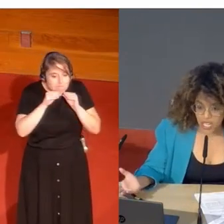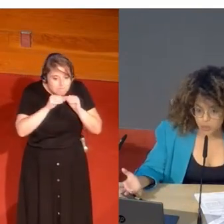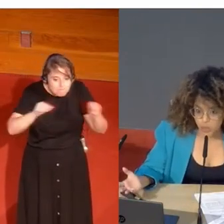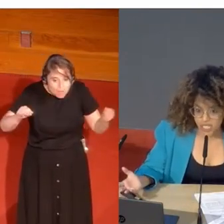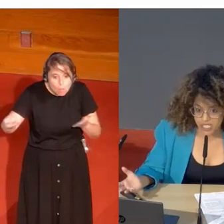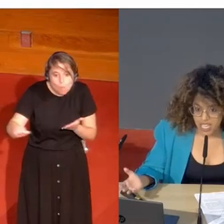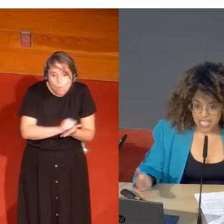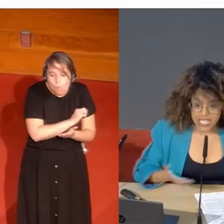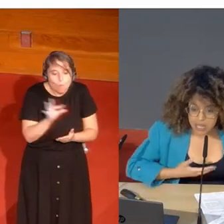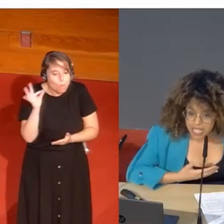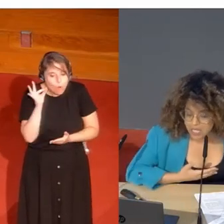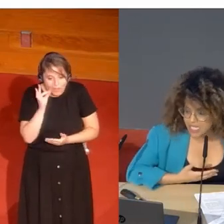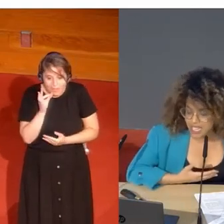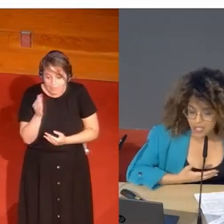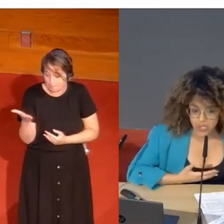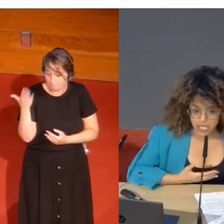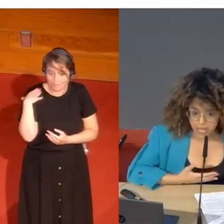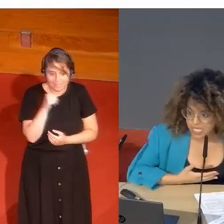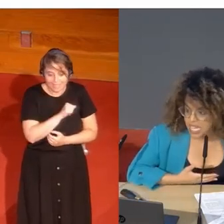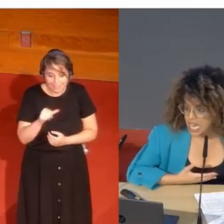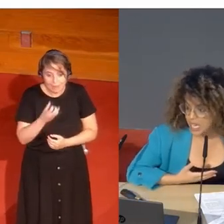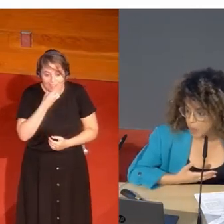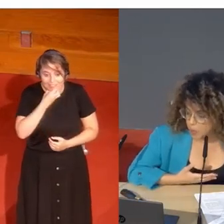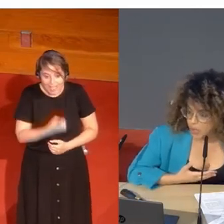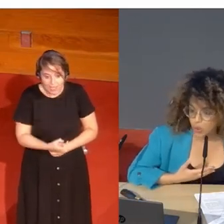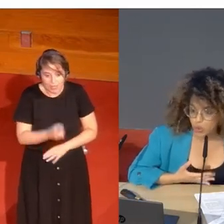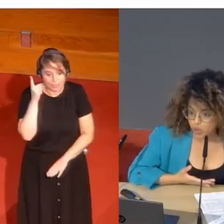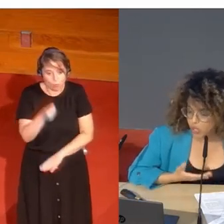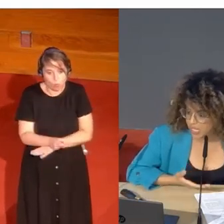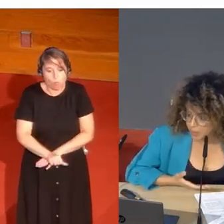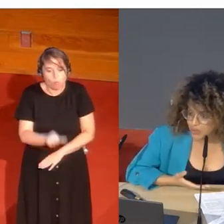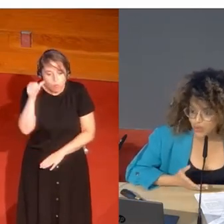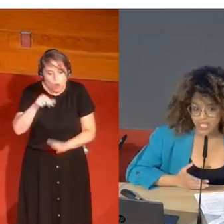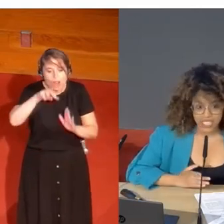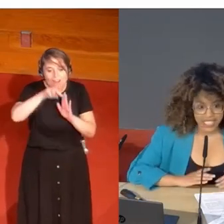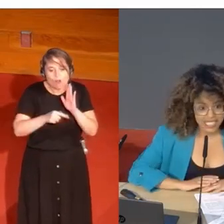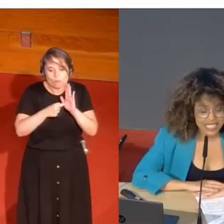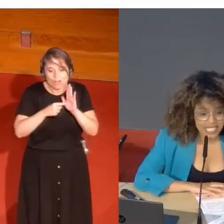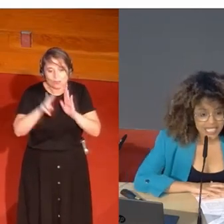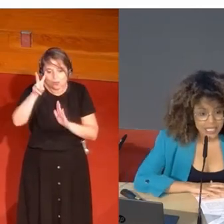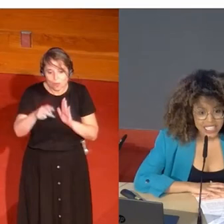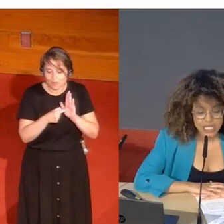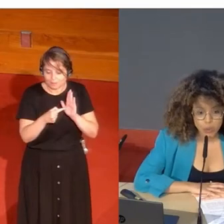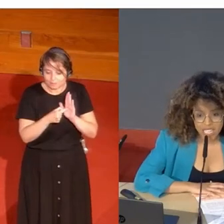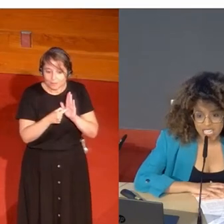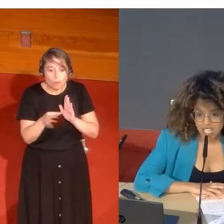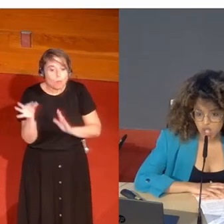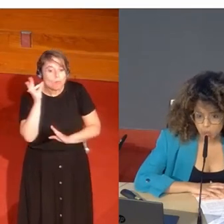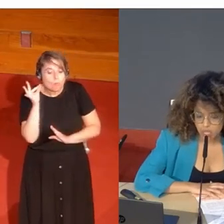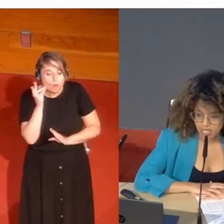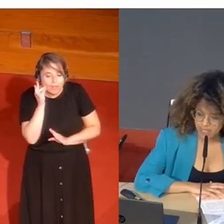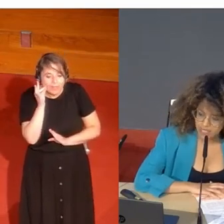está borrando a las mujeres la semana pasada los talibanes han aprobado un nuevo reglamento en el que las